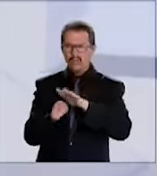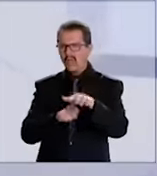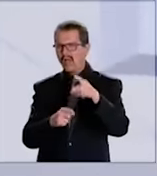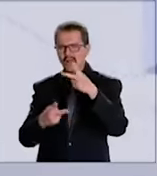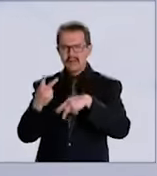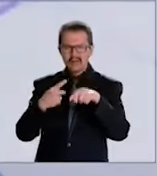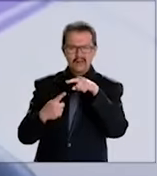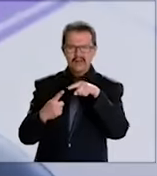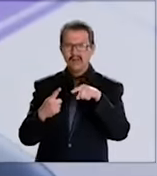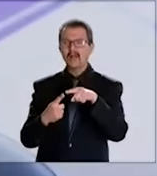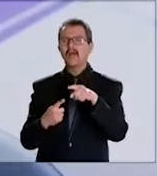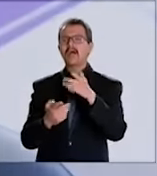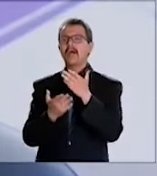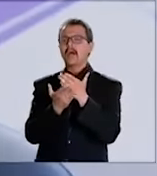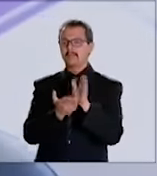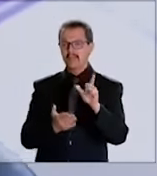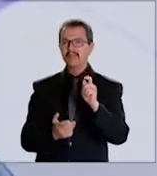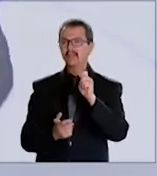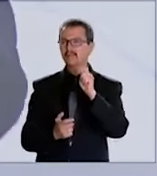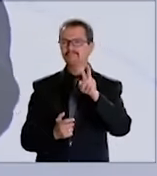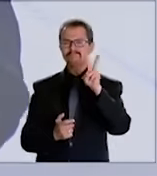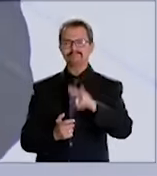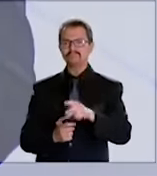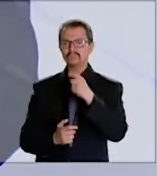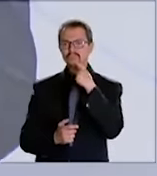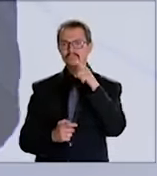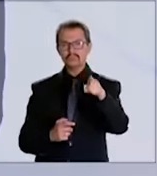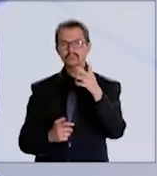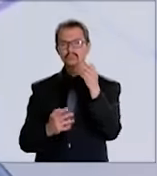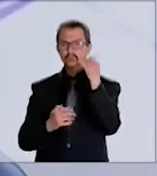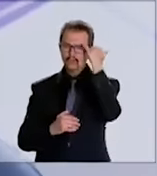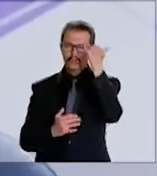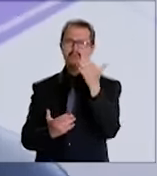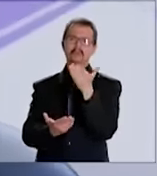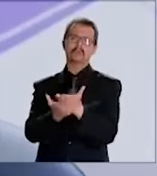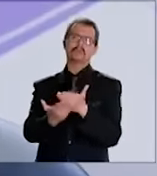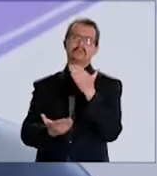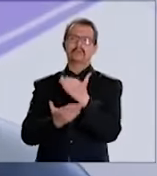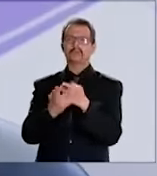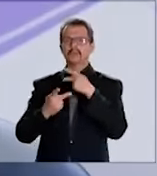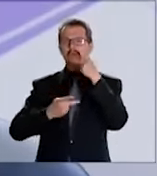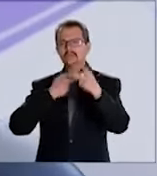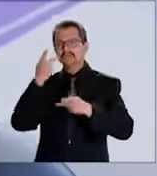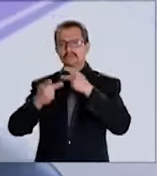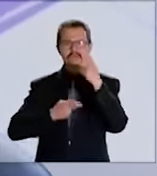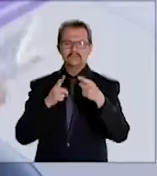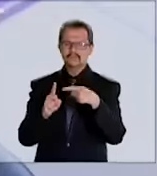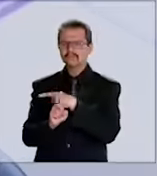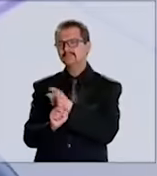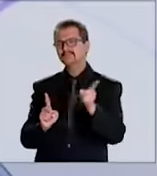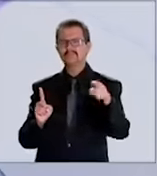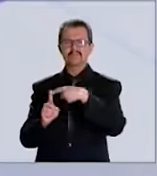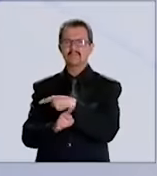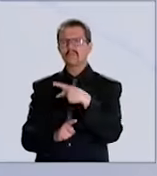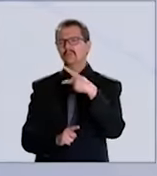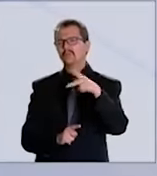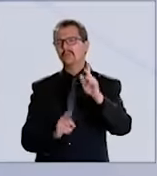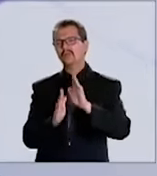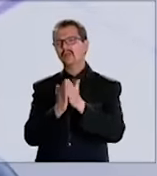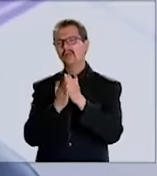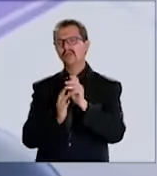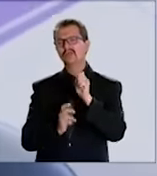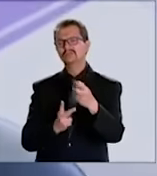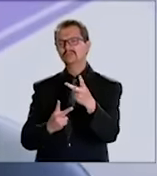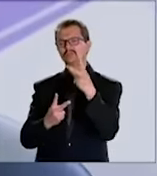Propone una cantidad de disparates López Obrador. En dos de sus libros propone él construir que haya un tren, una vía férrea